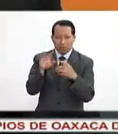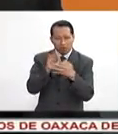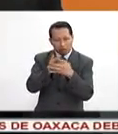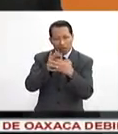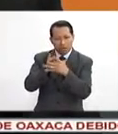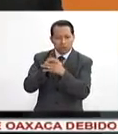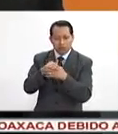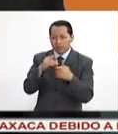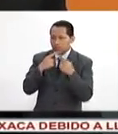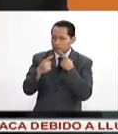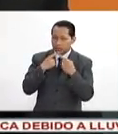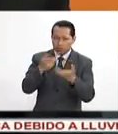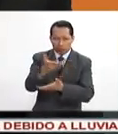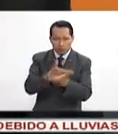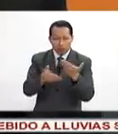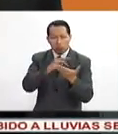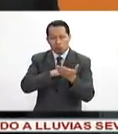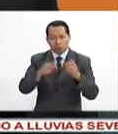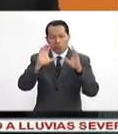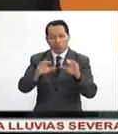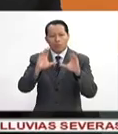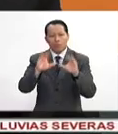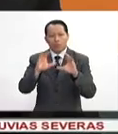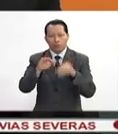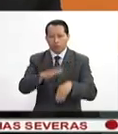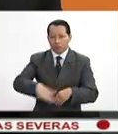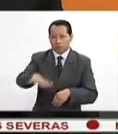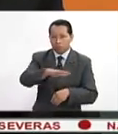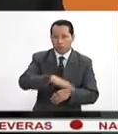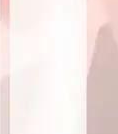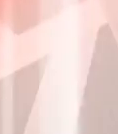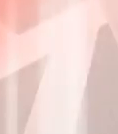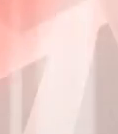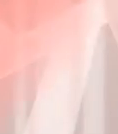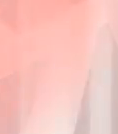de coadyuvancia para dar capacitación a estos productores.